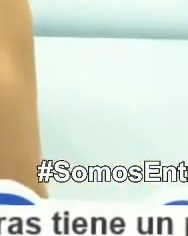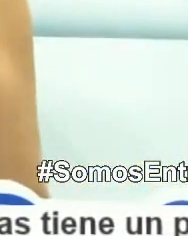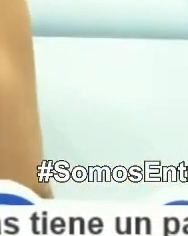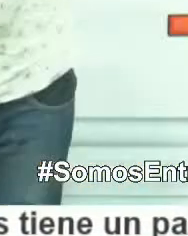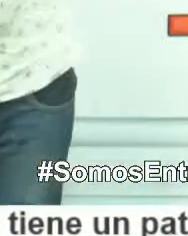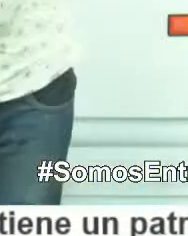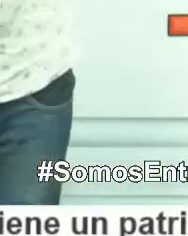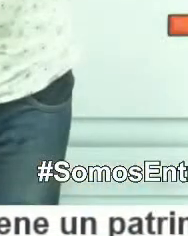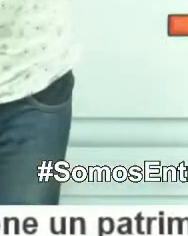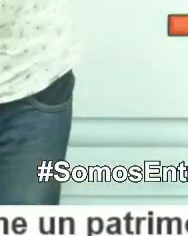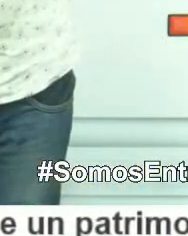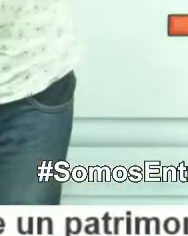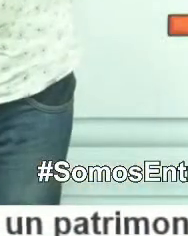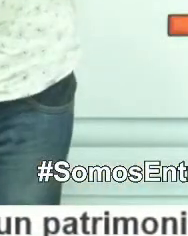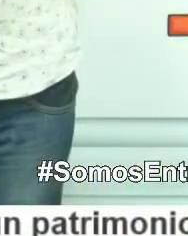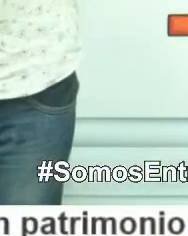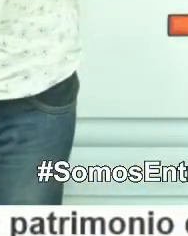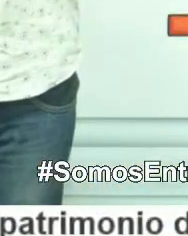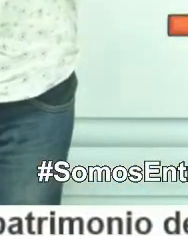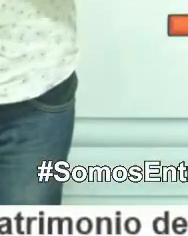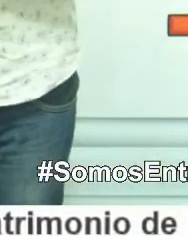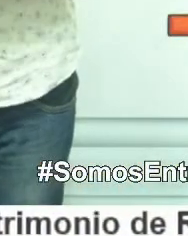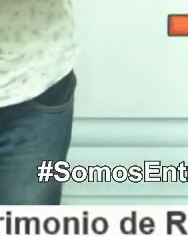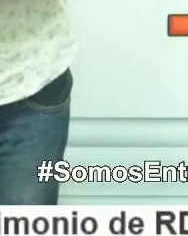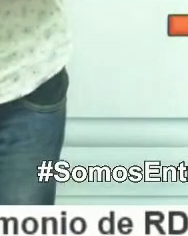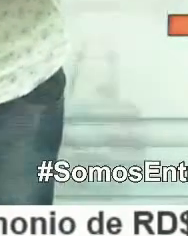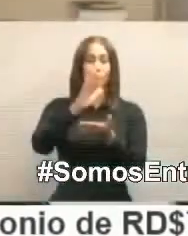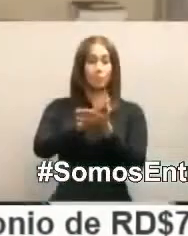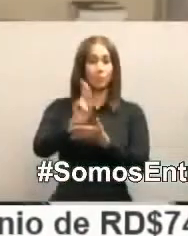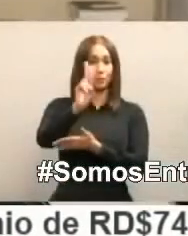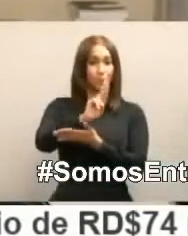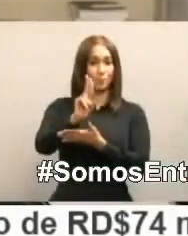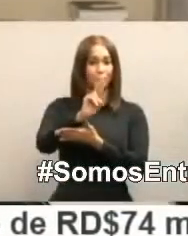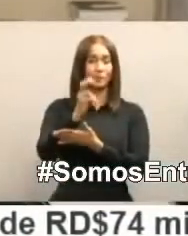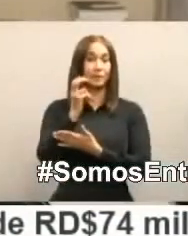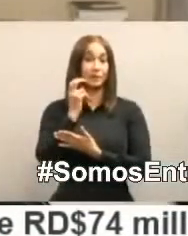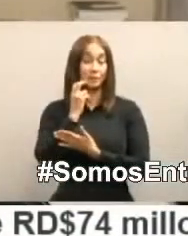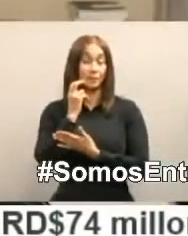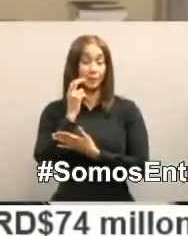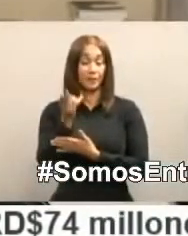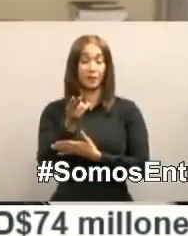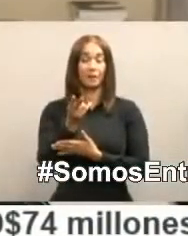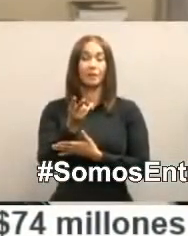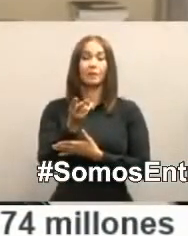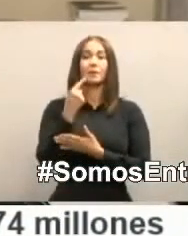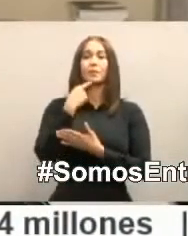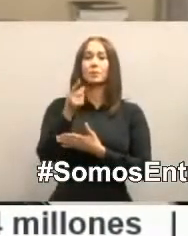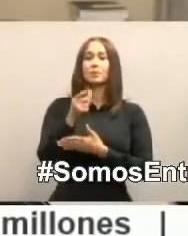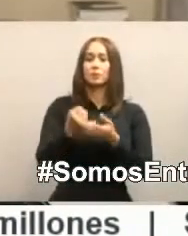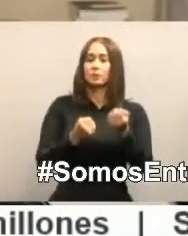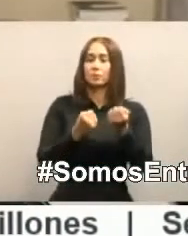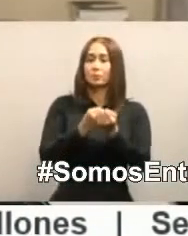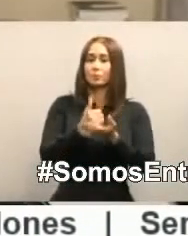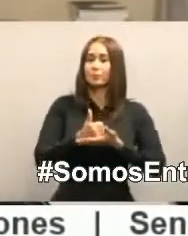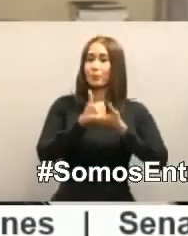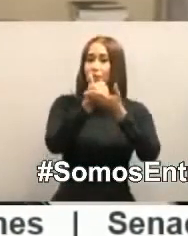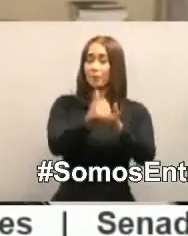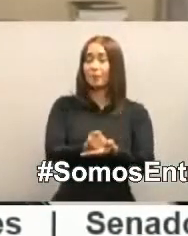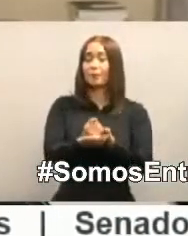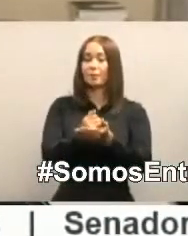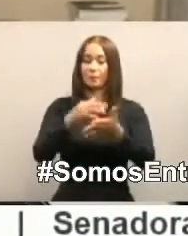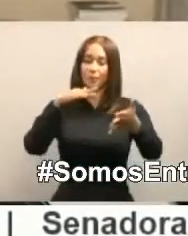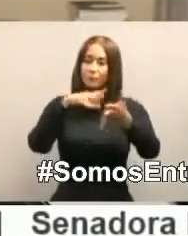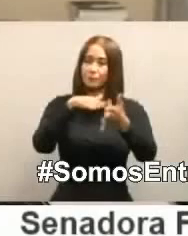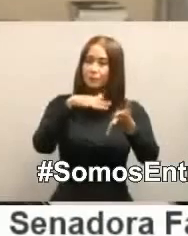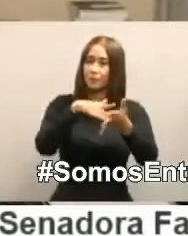este, como que le pusieron un corrector en las cejas, tú sabes. Sí, como aquí, que se la corrigieron. Sí, tú sabes que la imagen de los presidentes es bastante